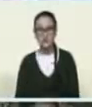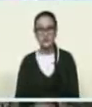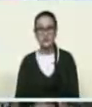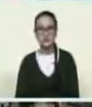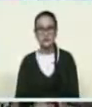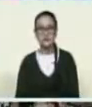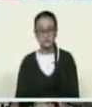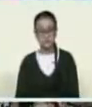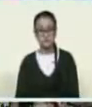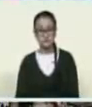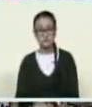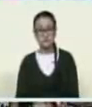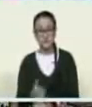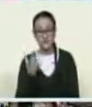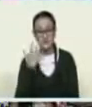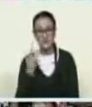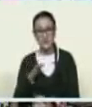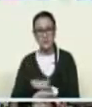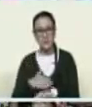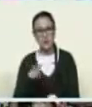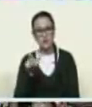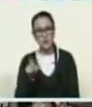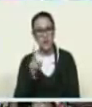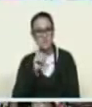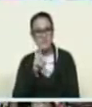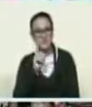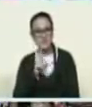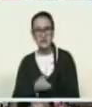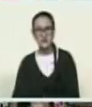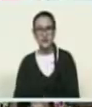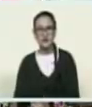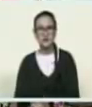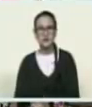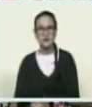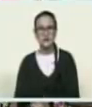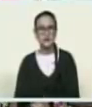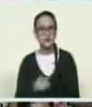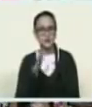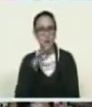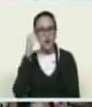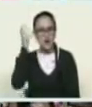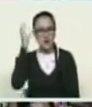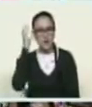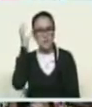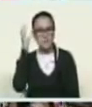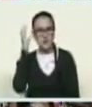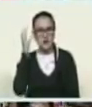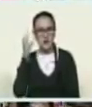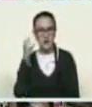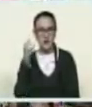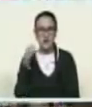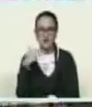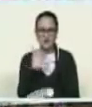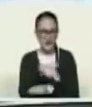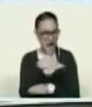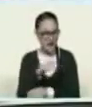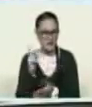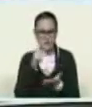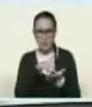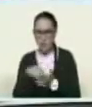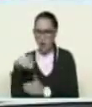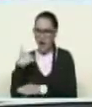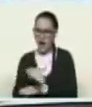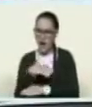de que te das cuenta porque tú eres una mentira porque no eres capaz de patear la calle de caminar la